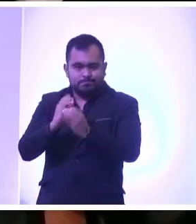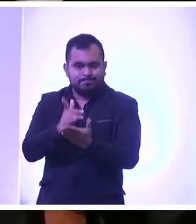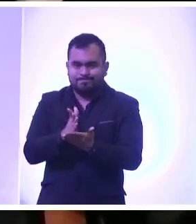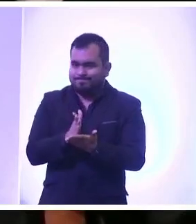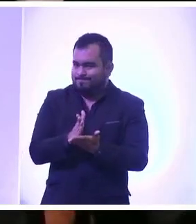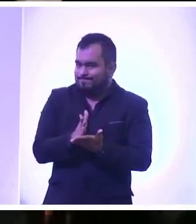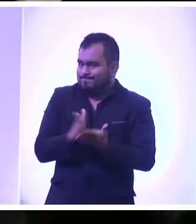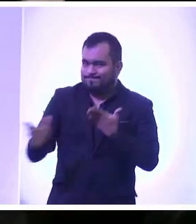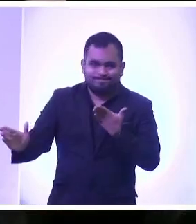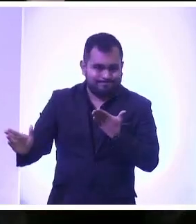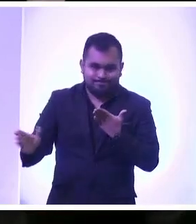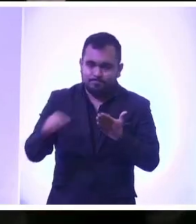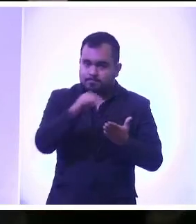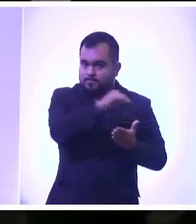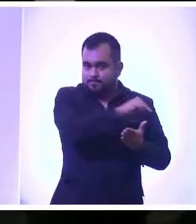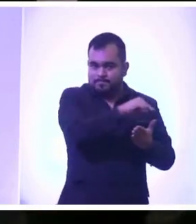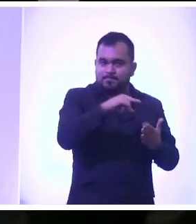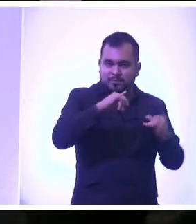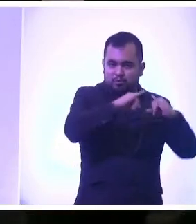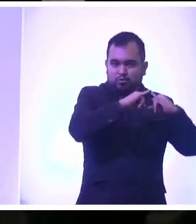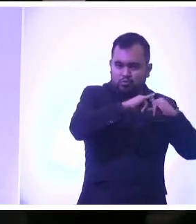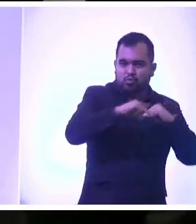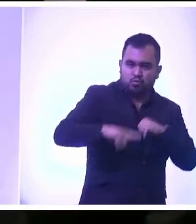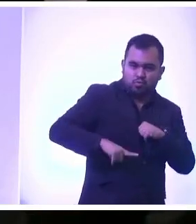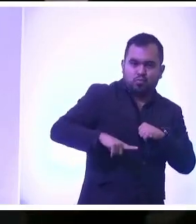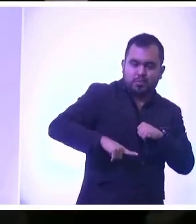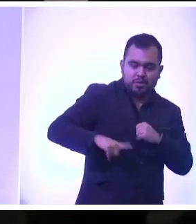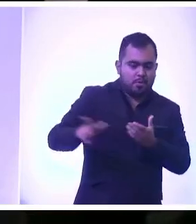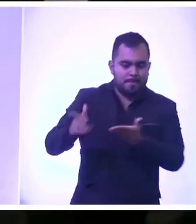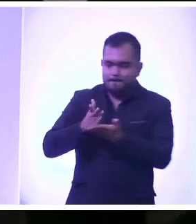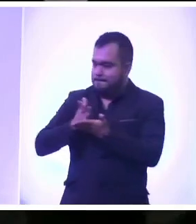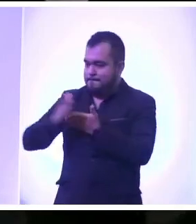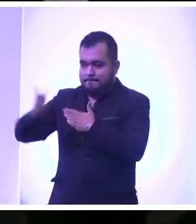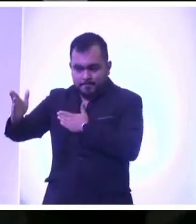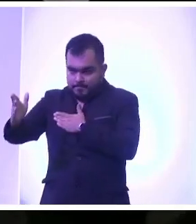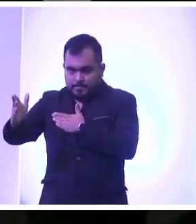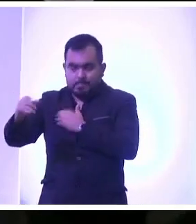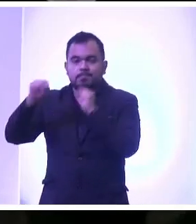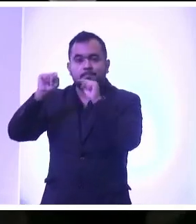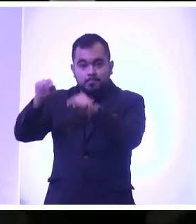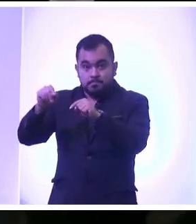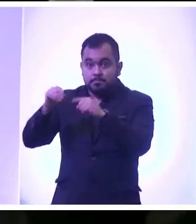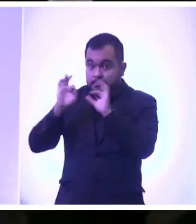ver con el sujeto obligado sería tomado como un dato